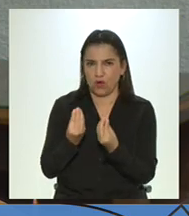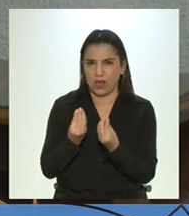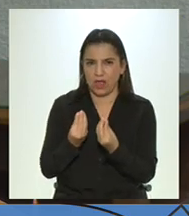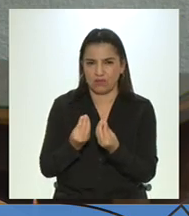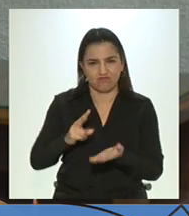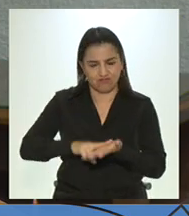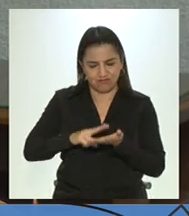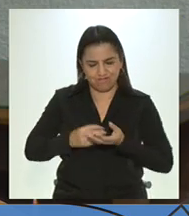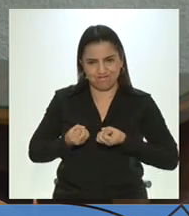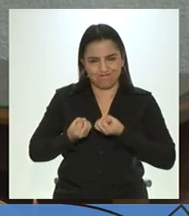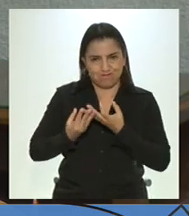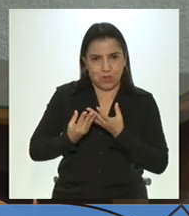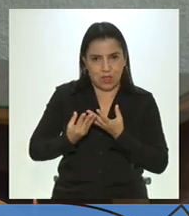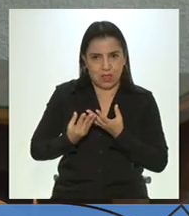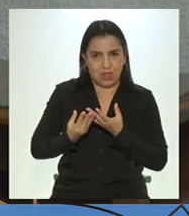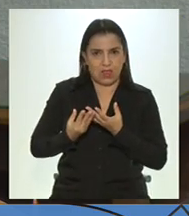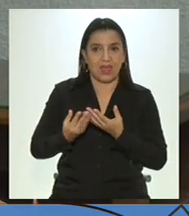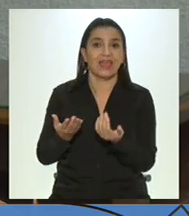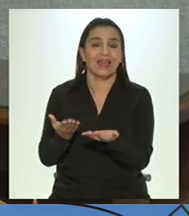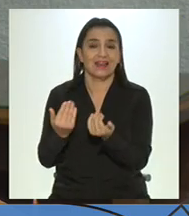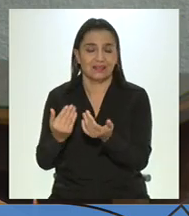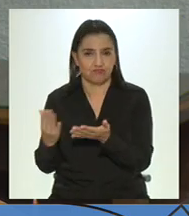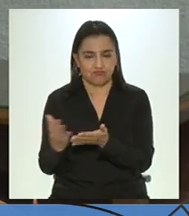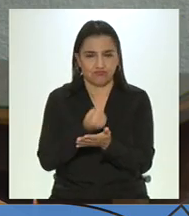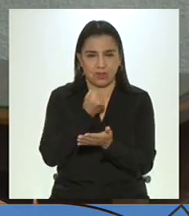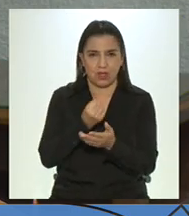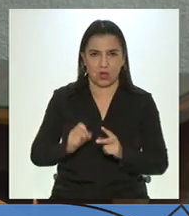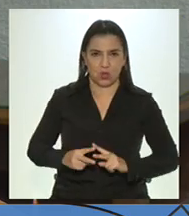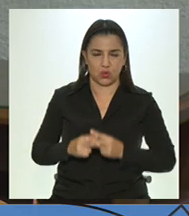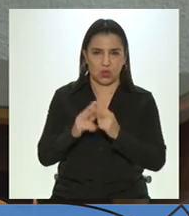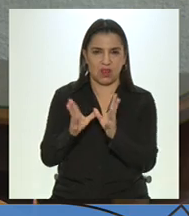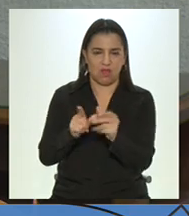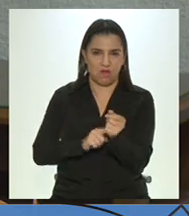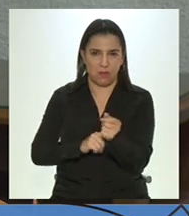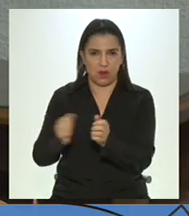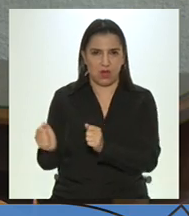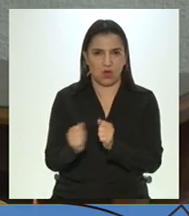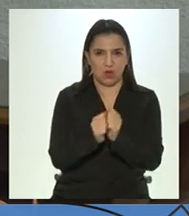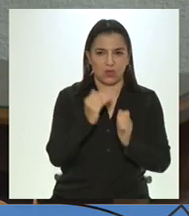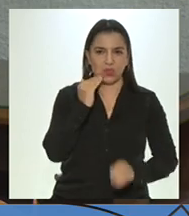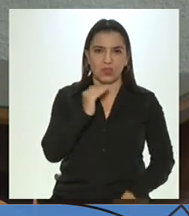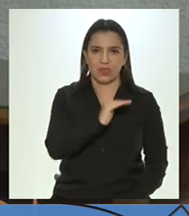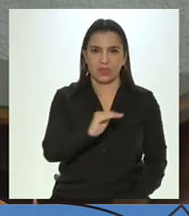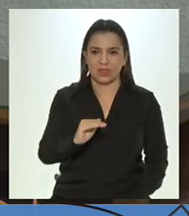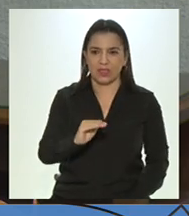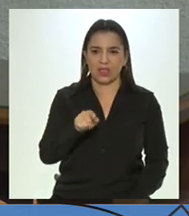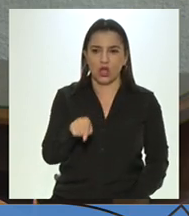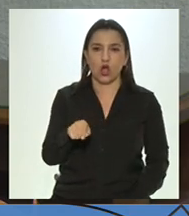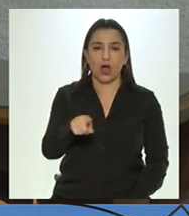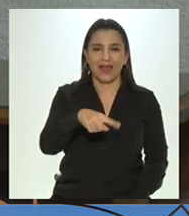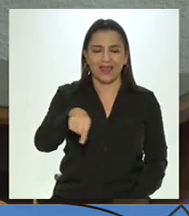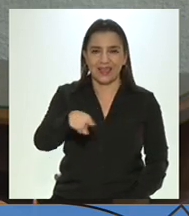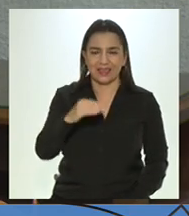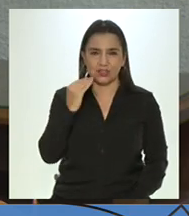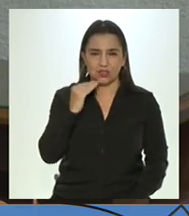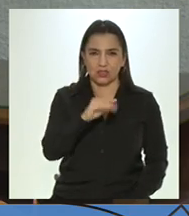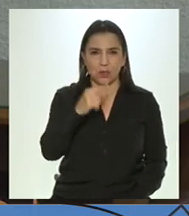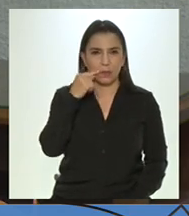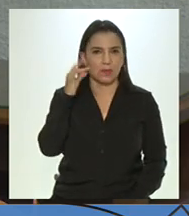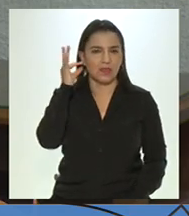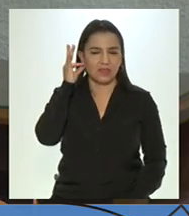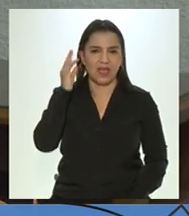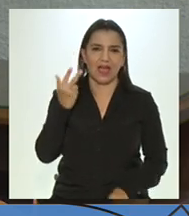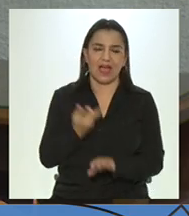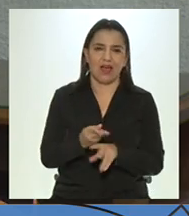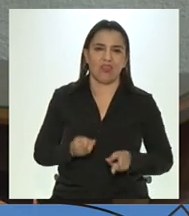que esperan la oportunidad de construir una familia junto a sus niños son esos niños y niñas las que tienen el